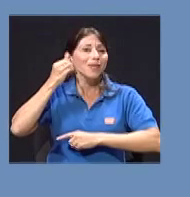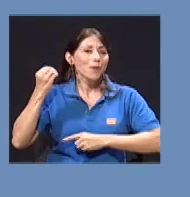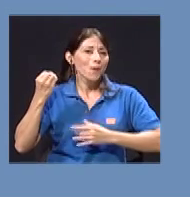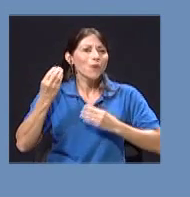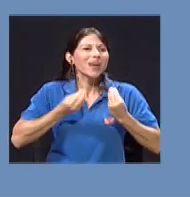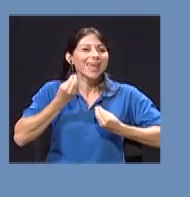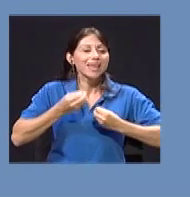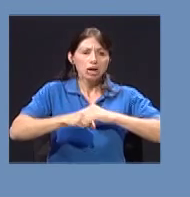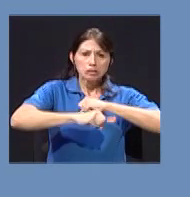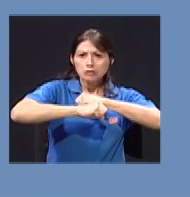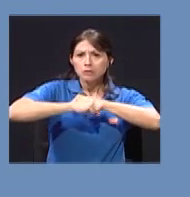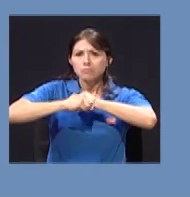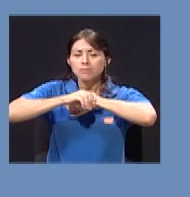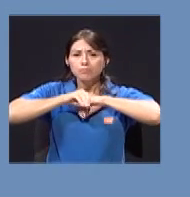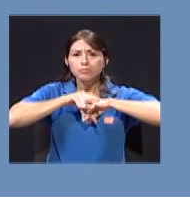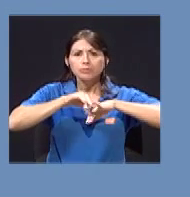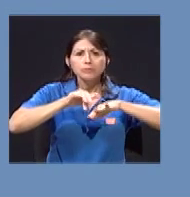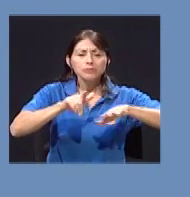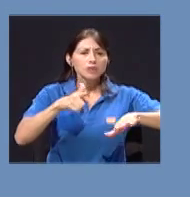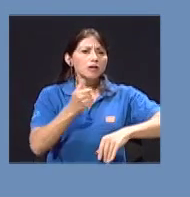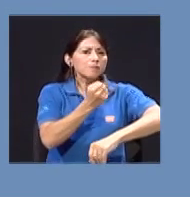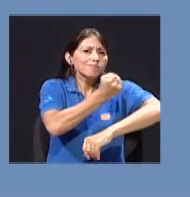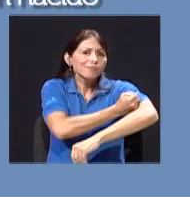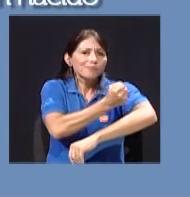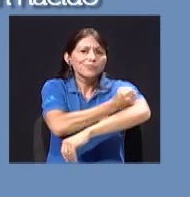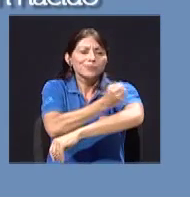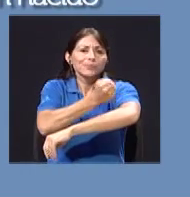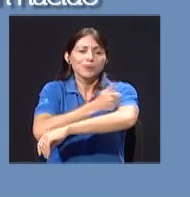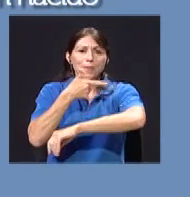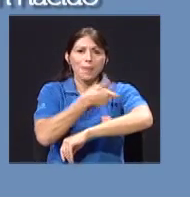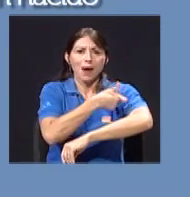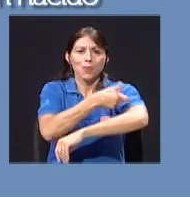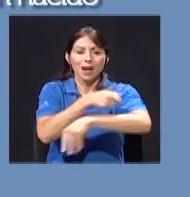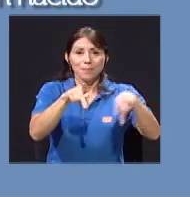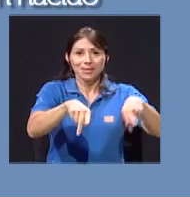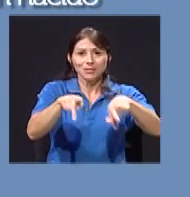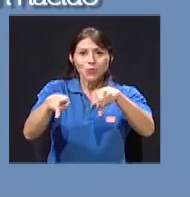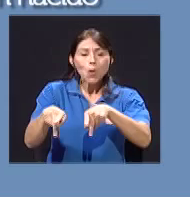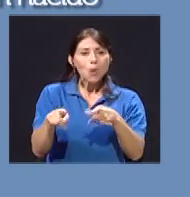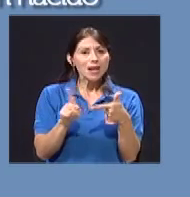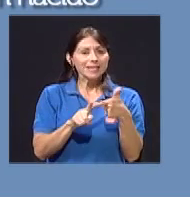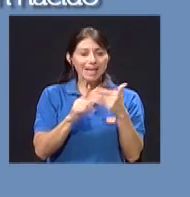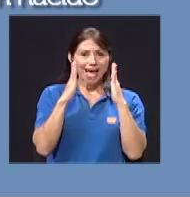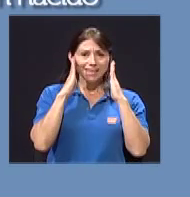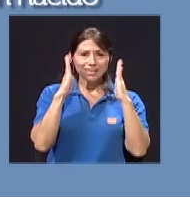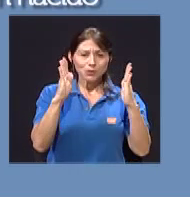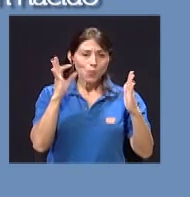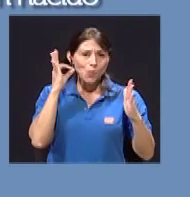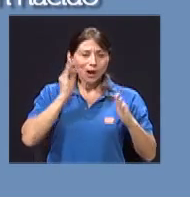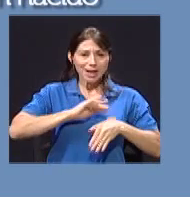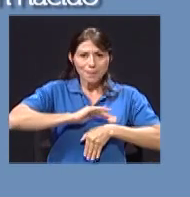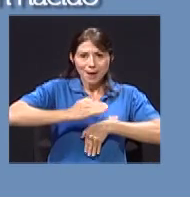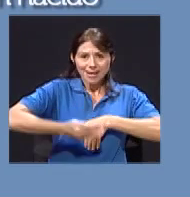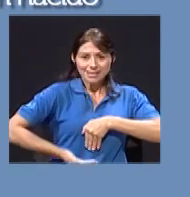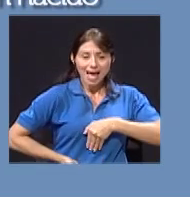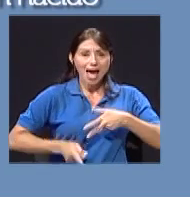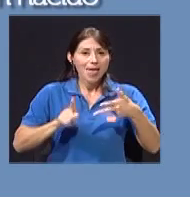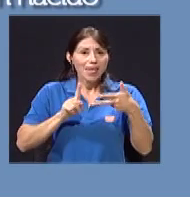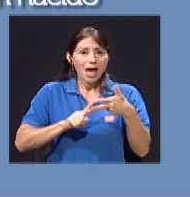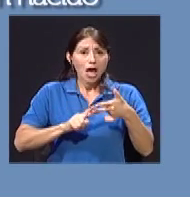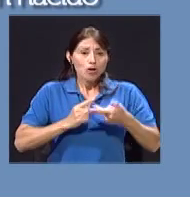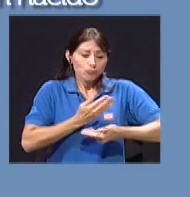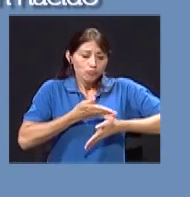oro de las campañas de vacunación, y que la atención de la mujer